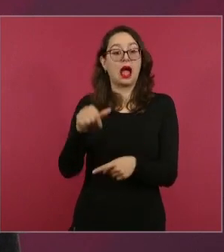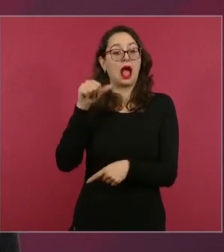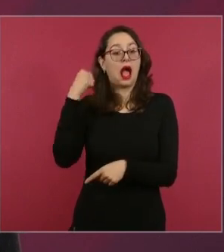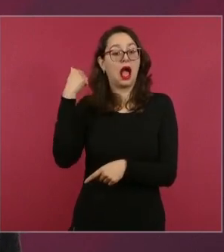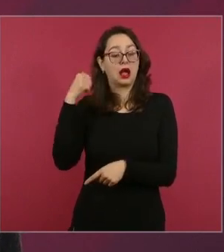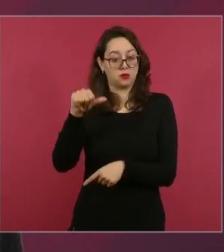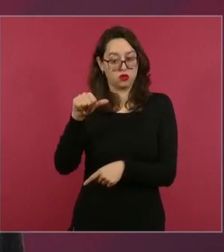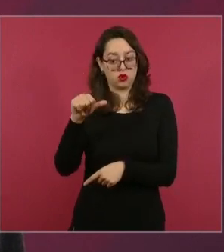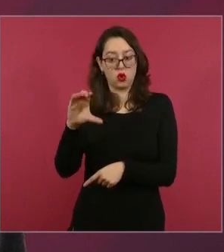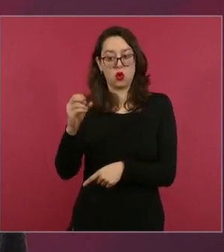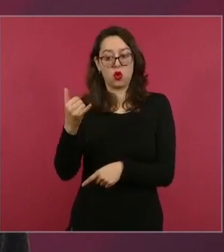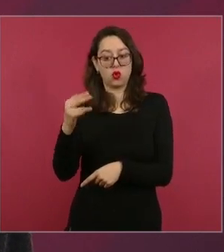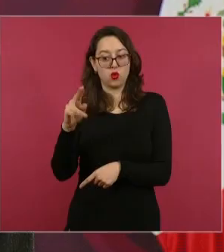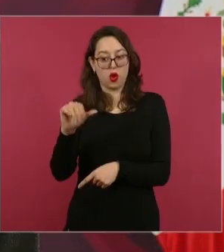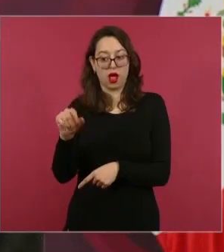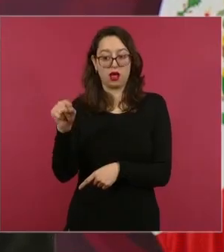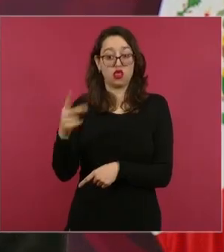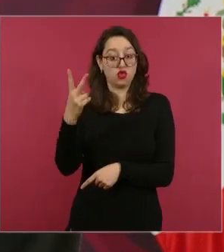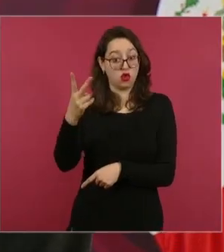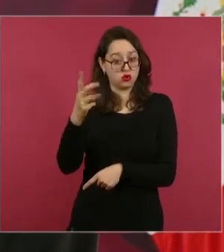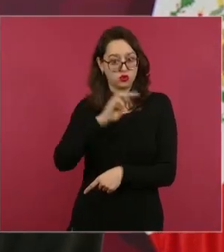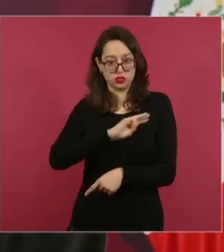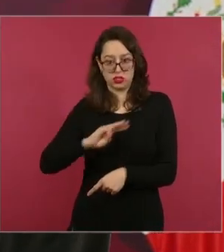en cuyuca